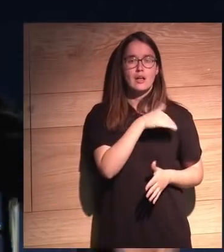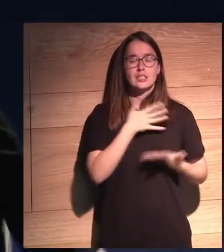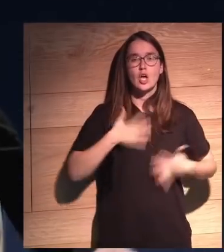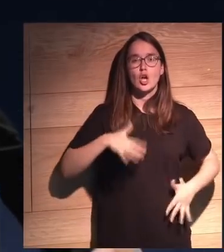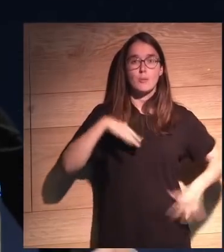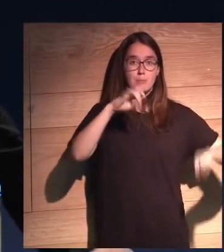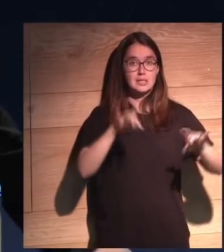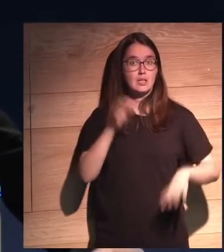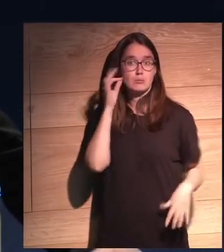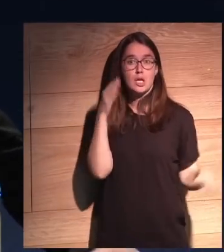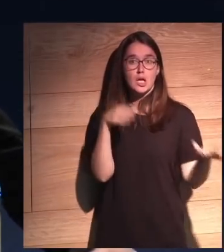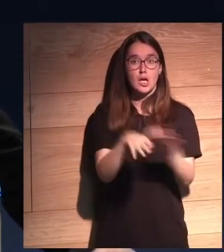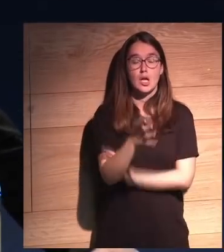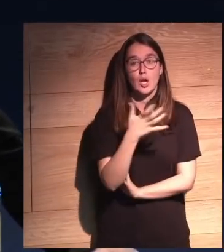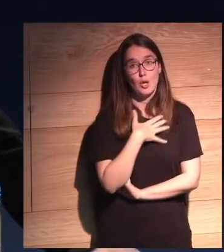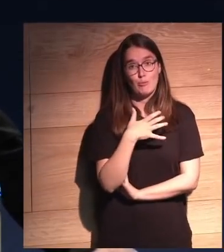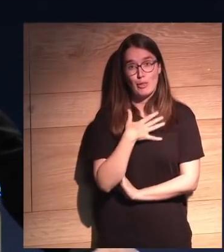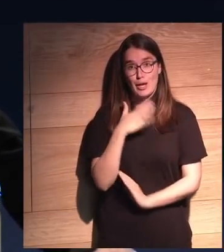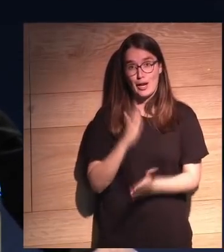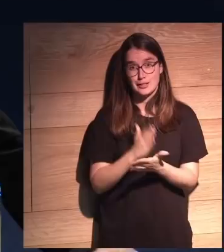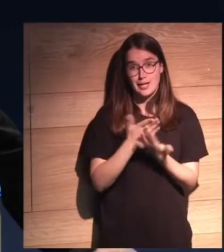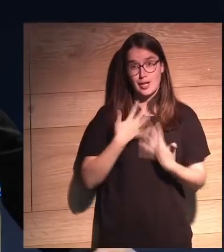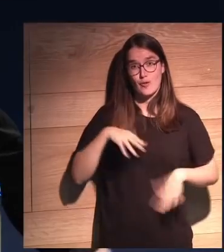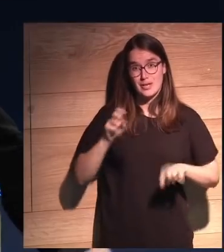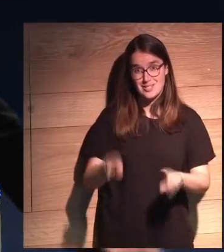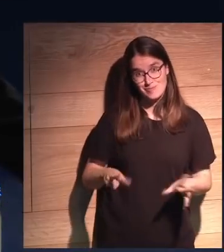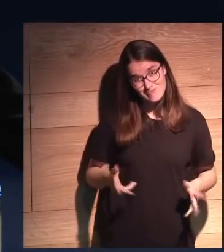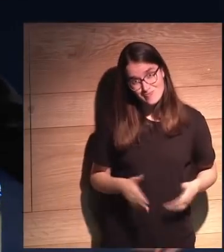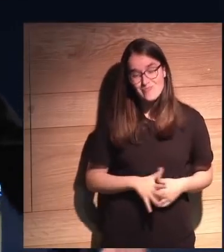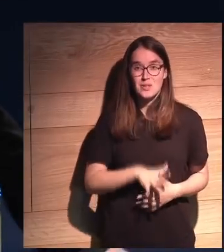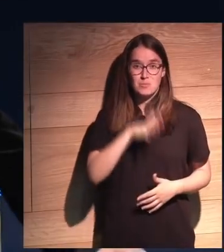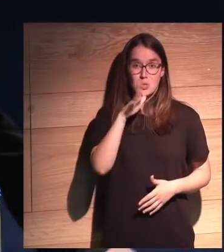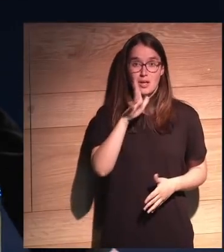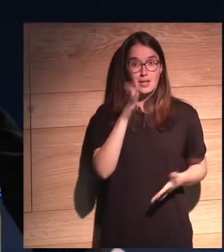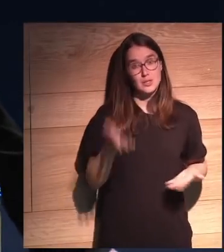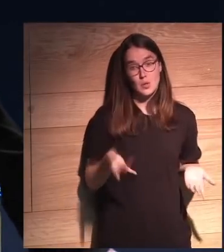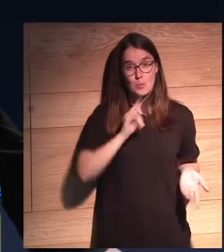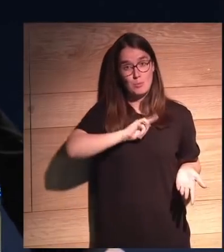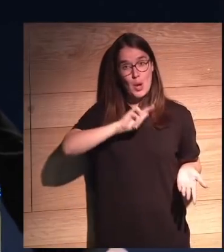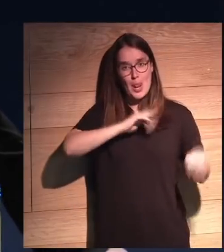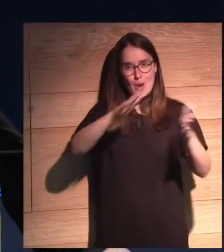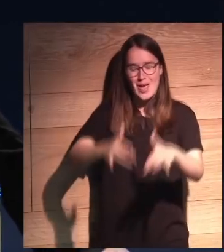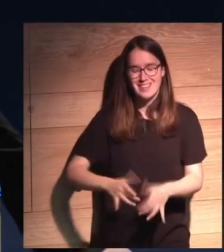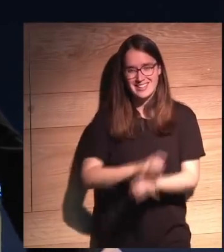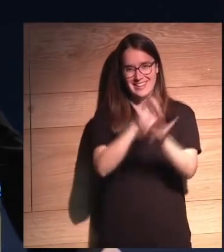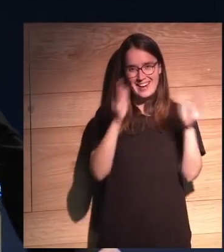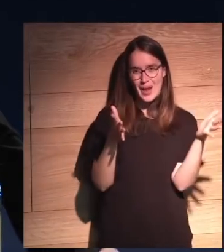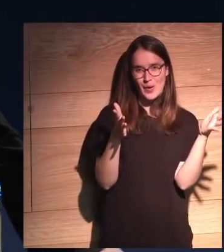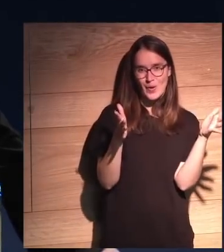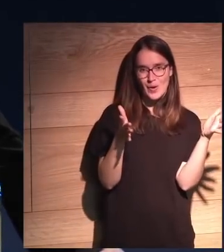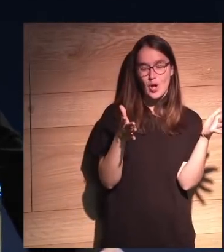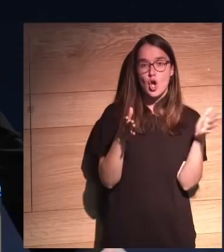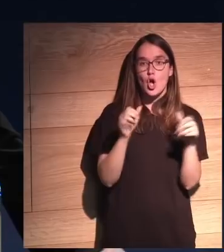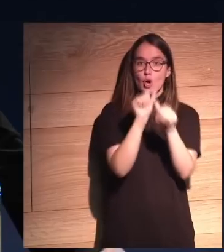las mujeres no podían entrar en las clases de desnudo, porque eso era una inmoralidad. Claro, si podían entrar